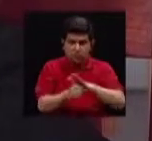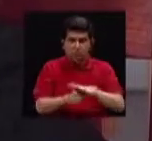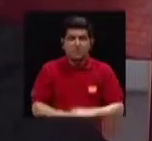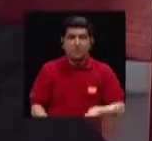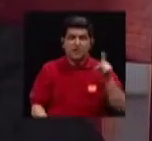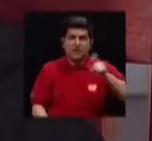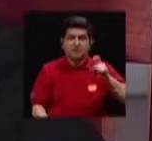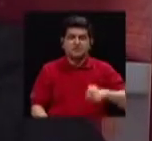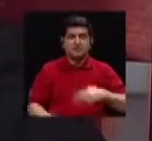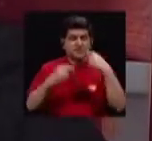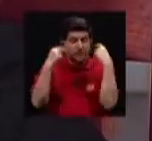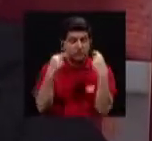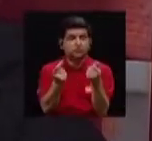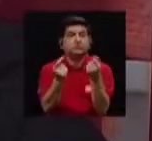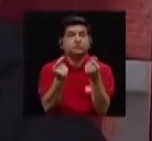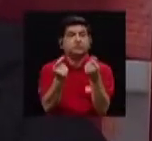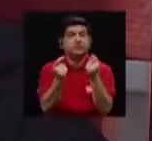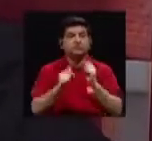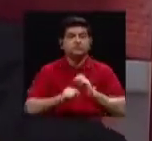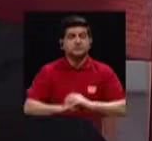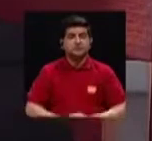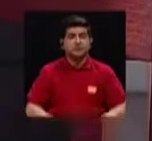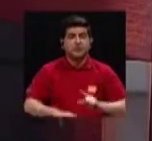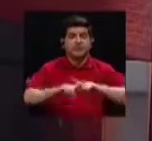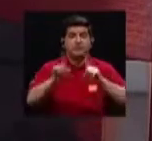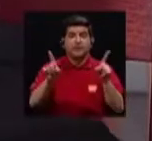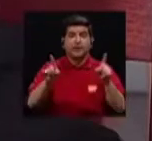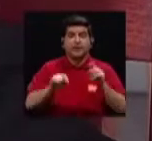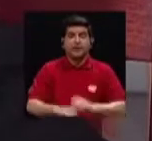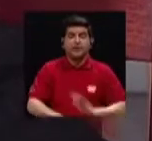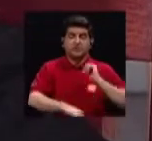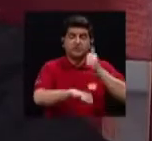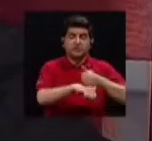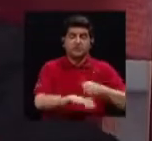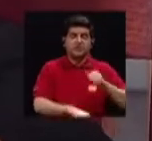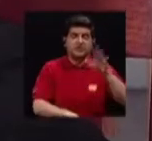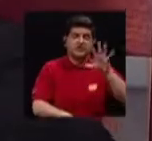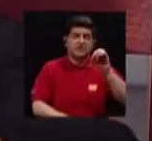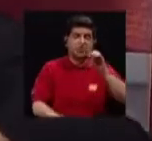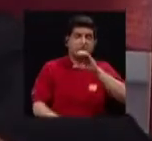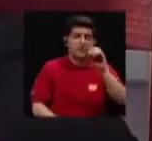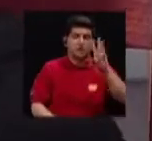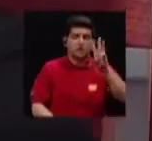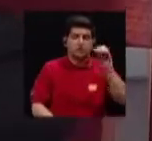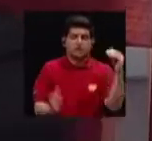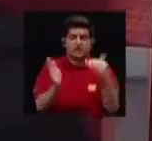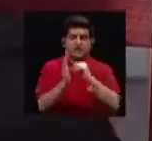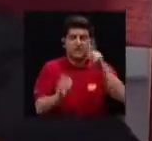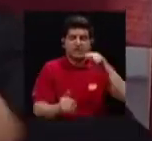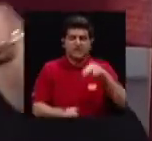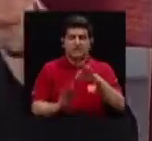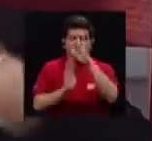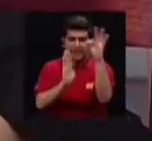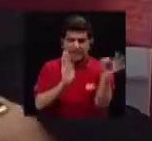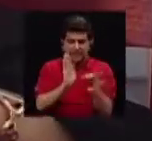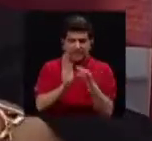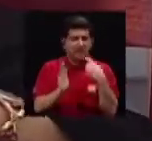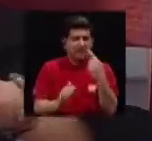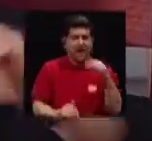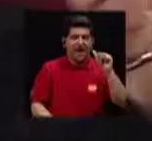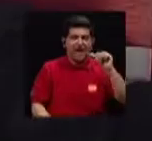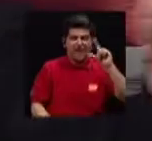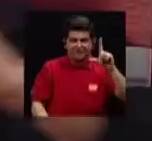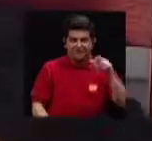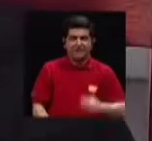más inmediatas. Resulta que se fija en 50, 60 mil colones, porque la tabla, como decía doña Anabel,